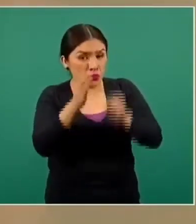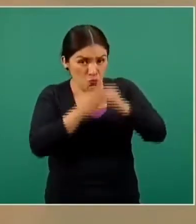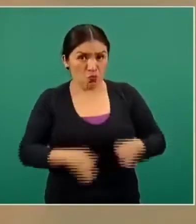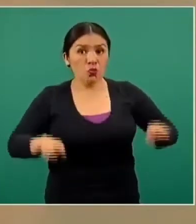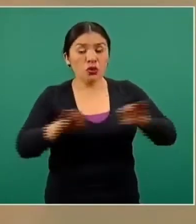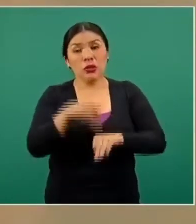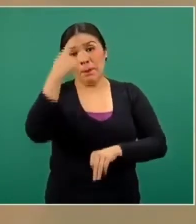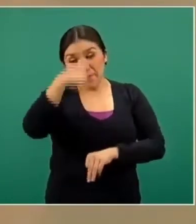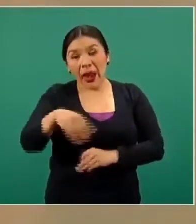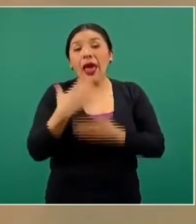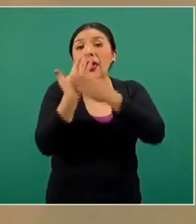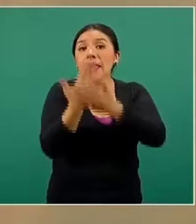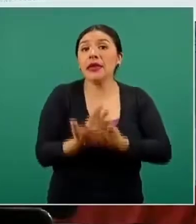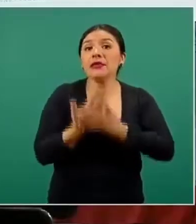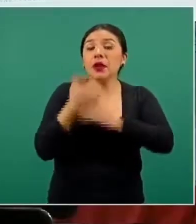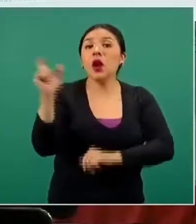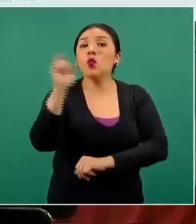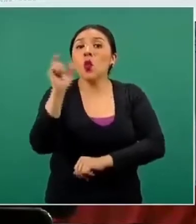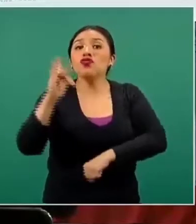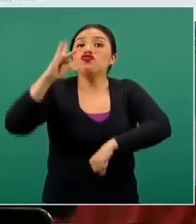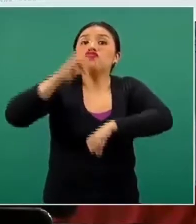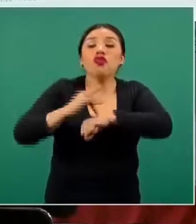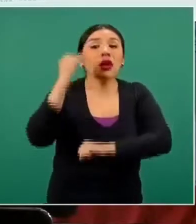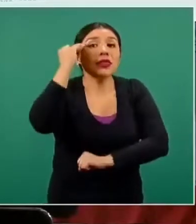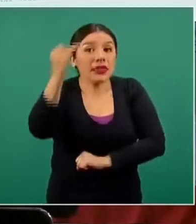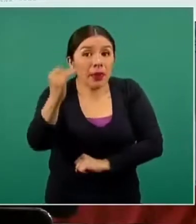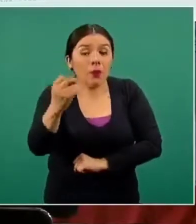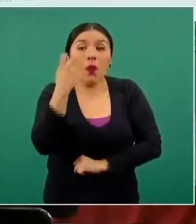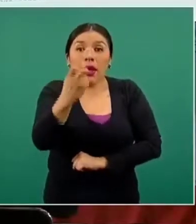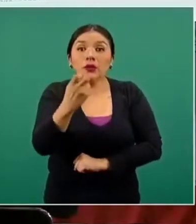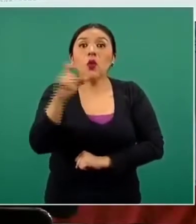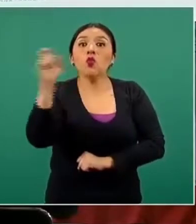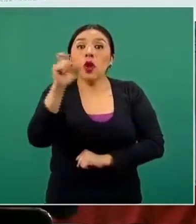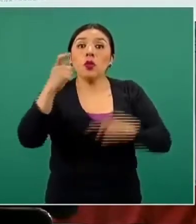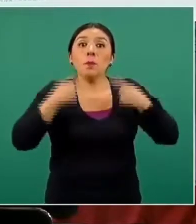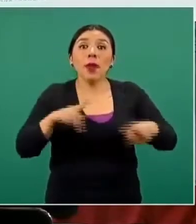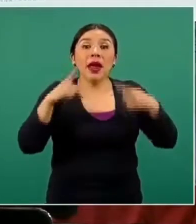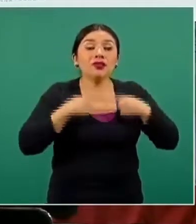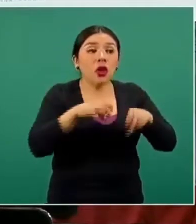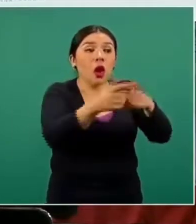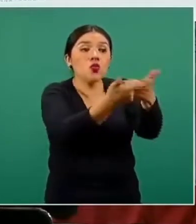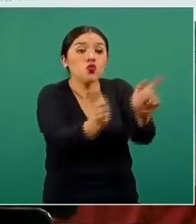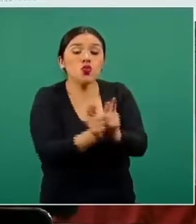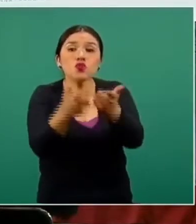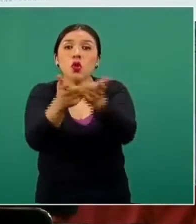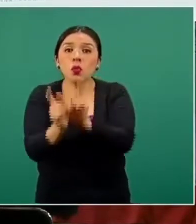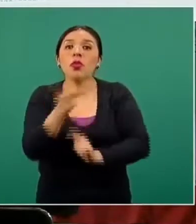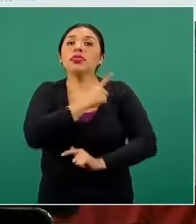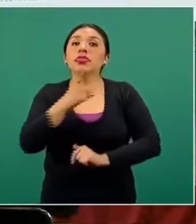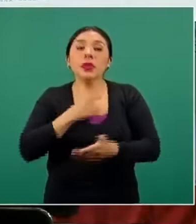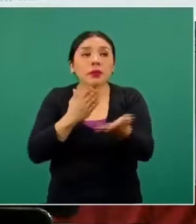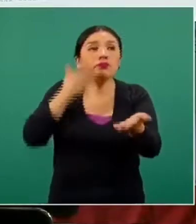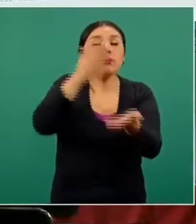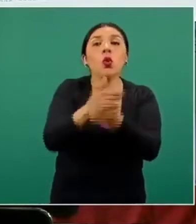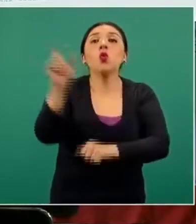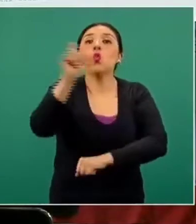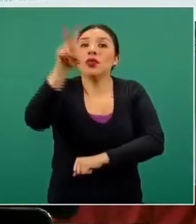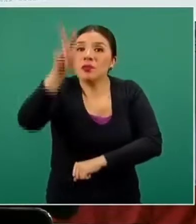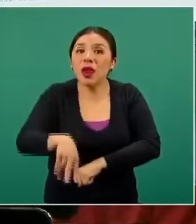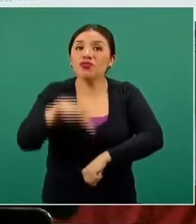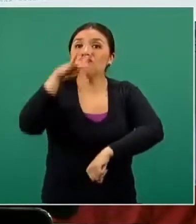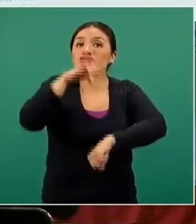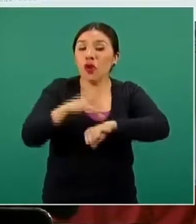de esperar el turno y de que cada población se vacune cuando le corresponde. Una de las razones principales es que